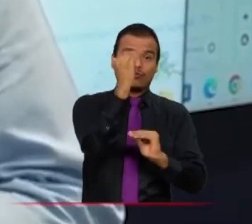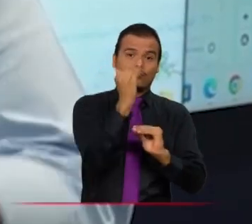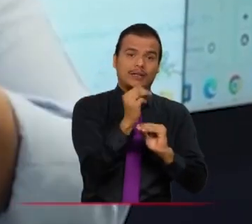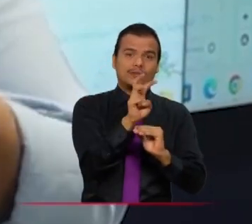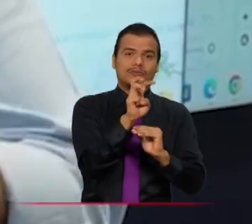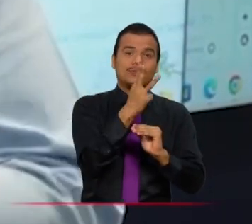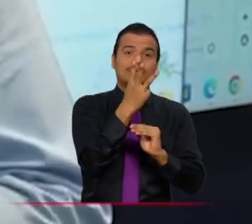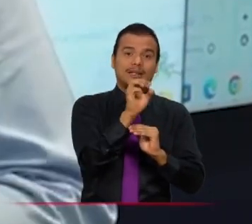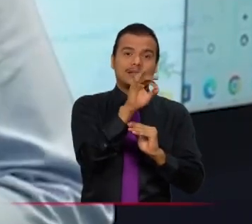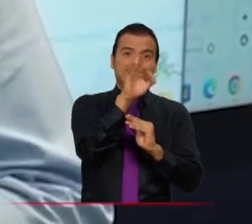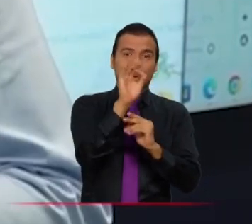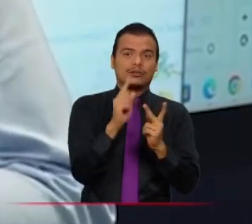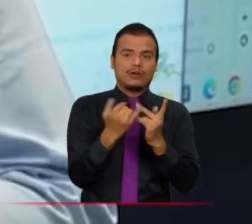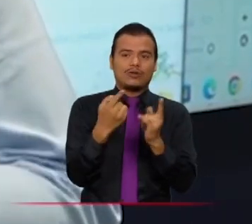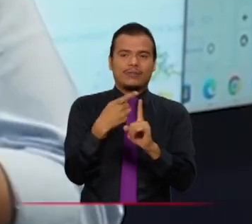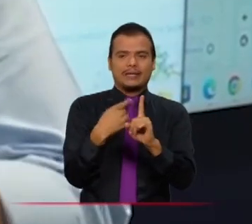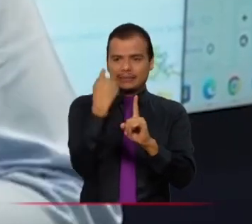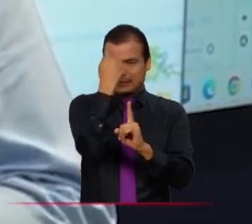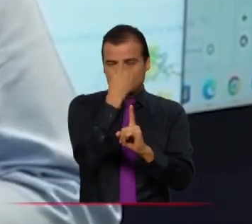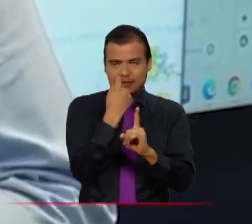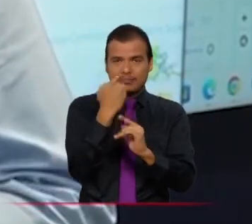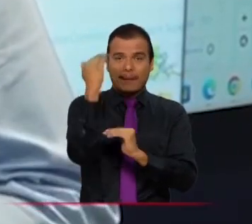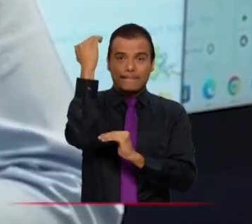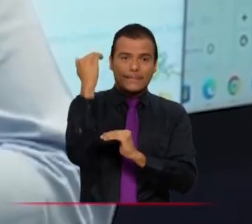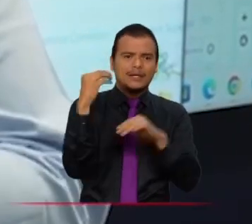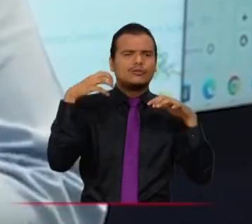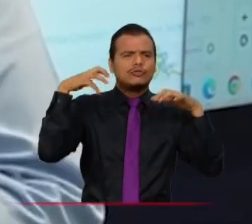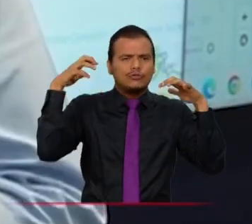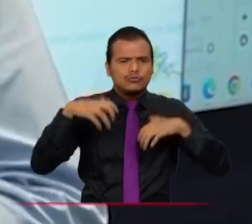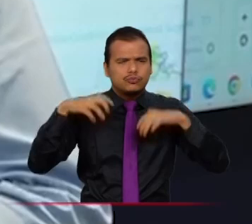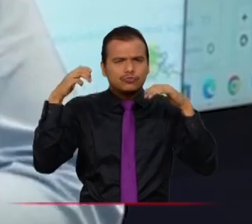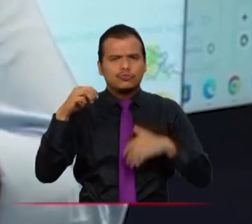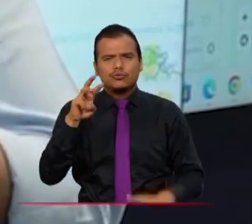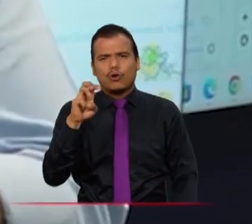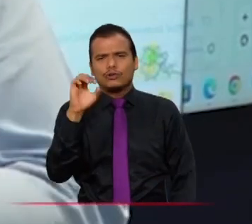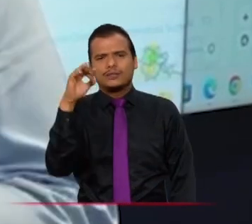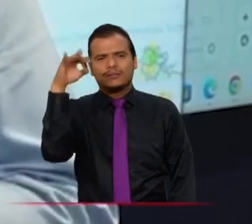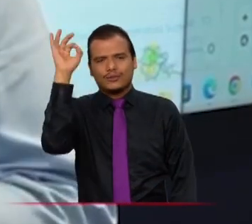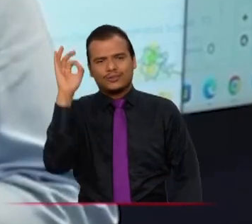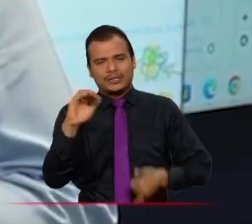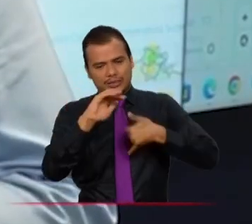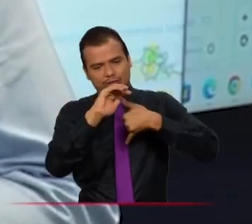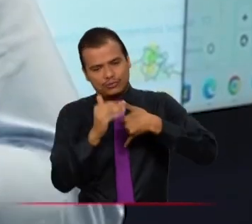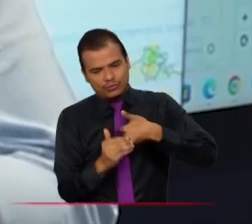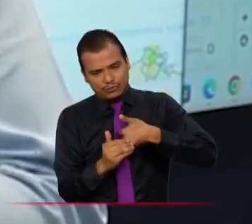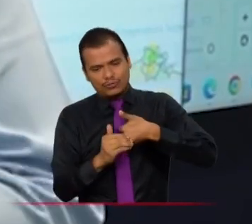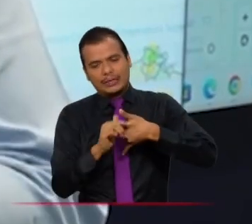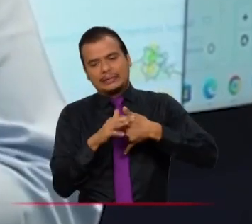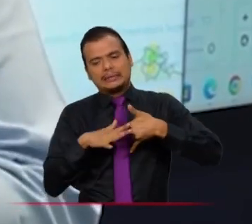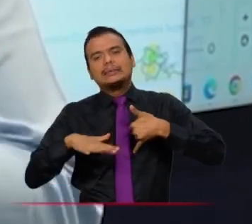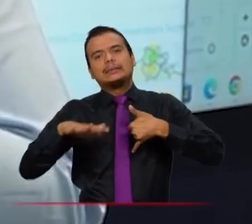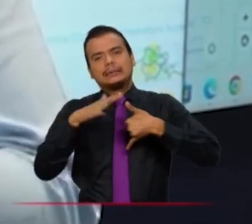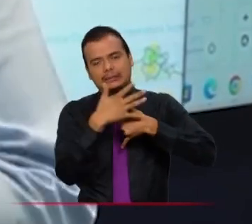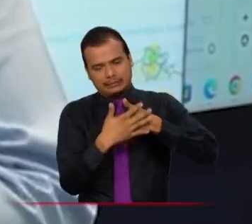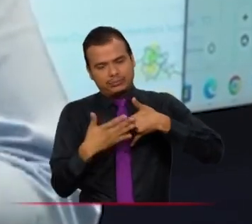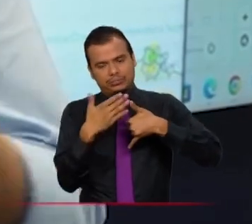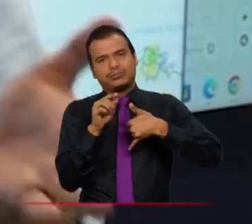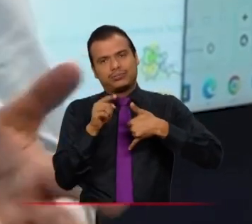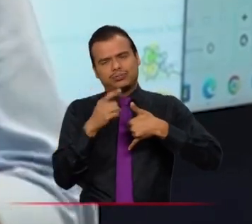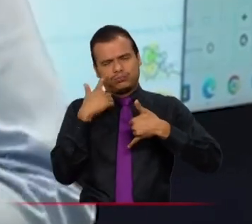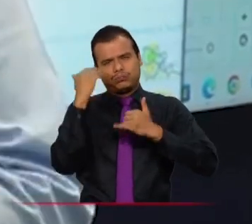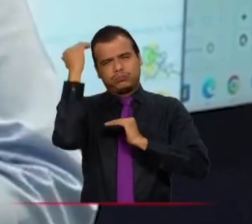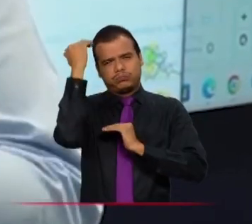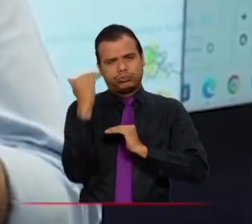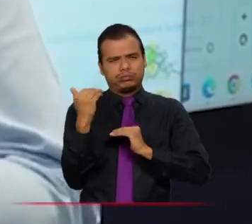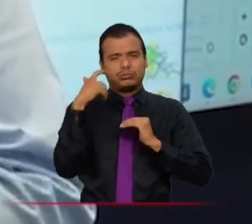80% nuestra región andina es la que más se ha vido afectada sin embargo debemos informarle a todos los vallecanos que esto es un fenómeno